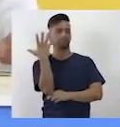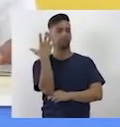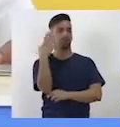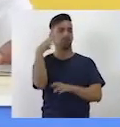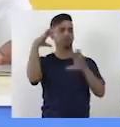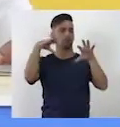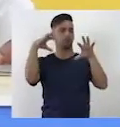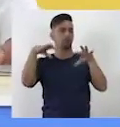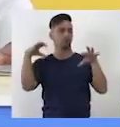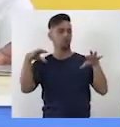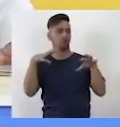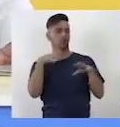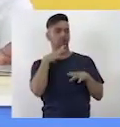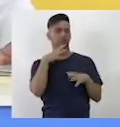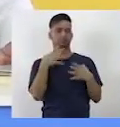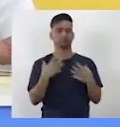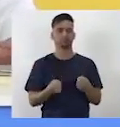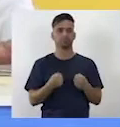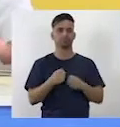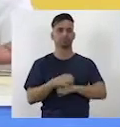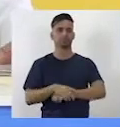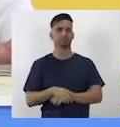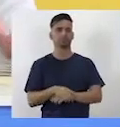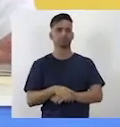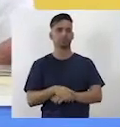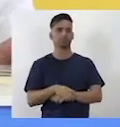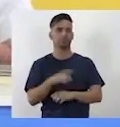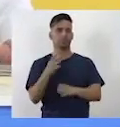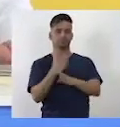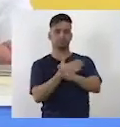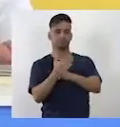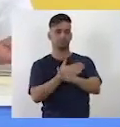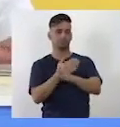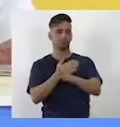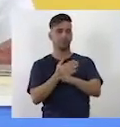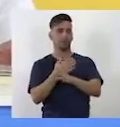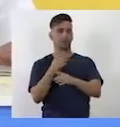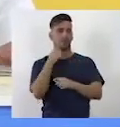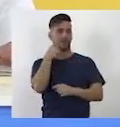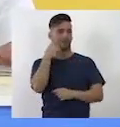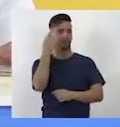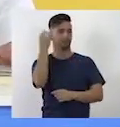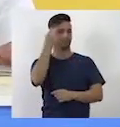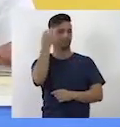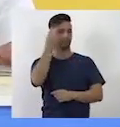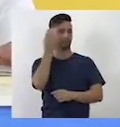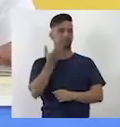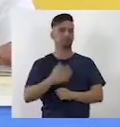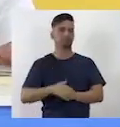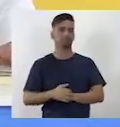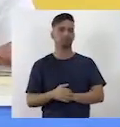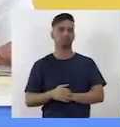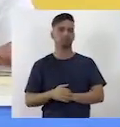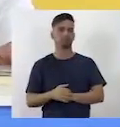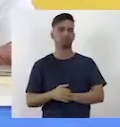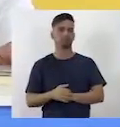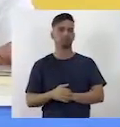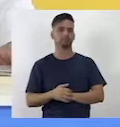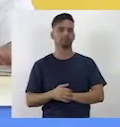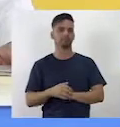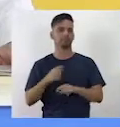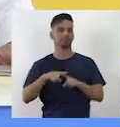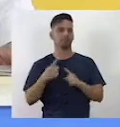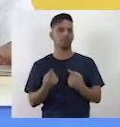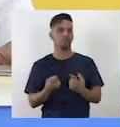que la tenemos ahora son escasas y hacen unos pronósticos que pueden uno fallar pero son pronósticos definitivos nosotros